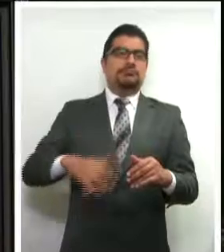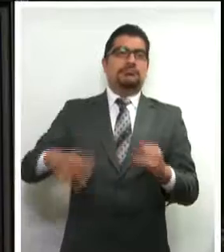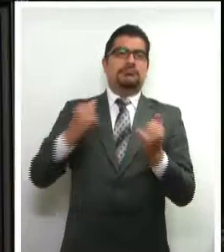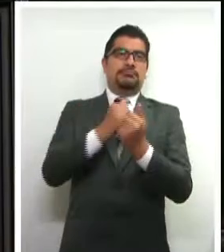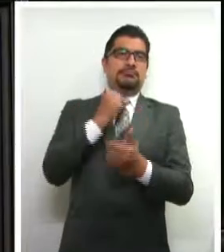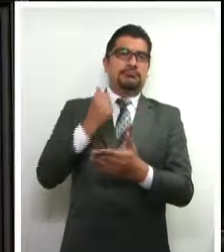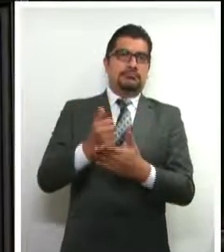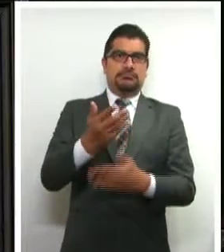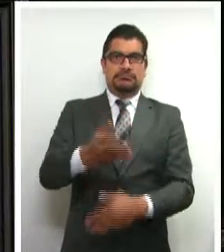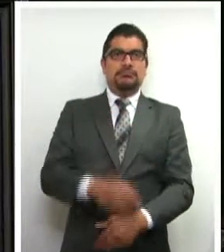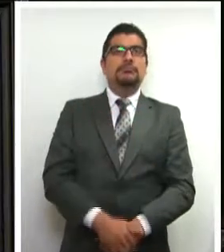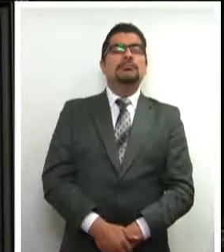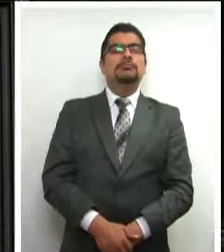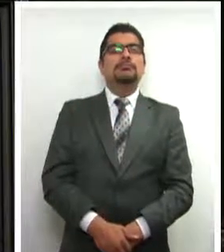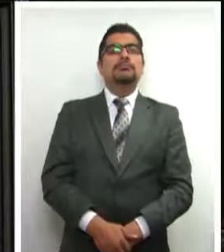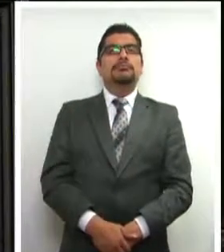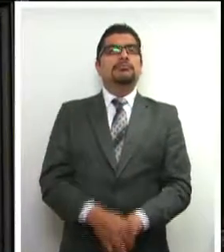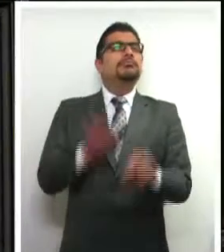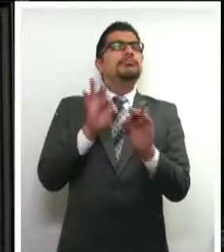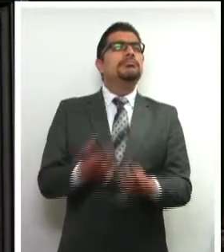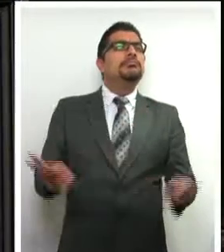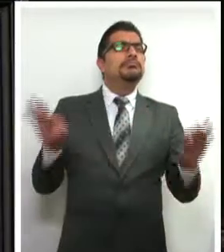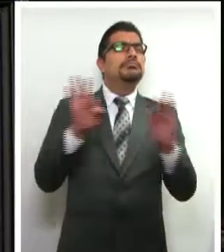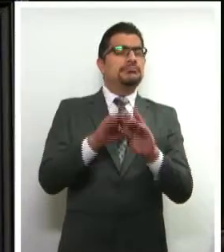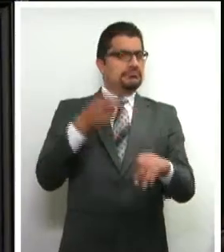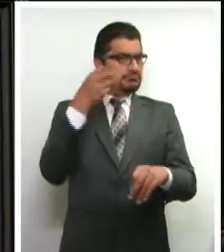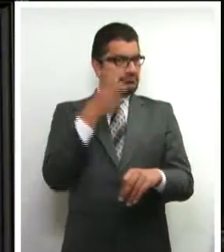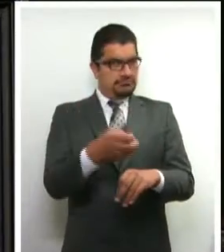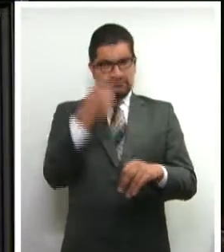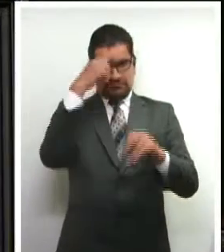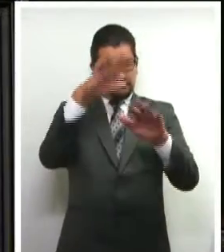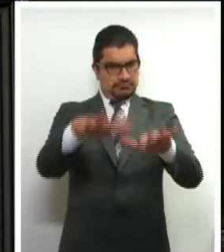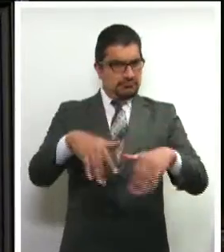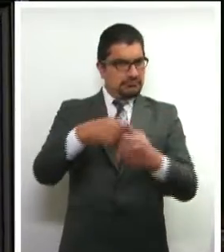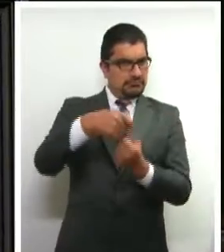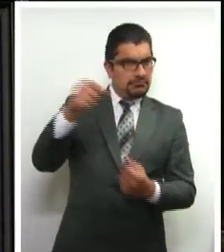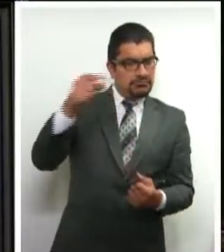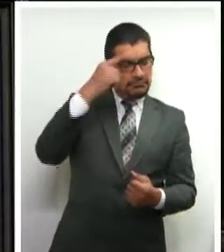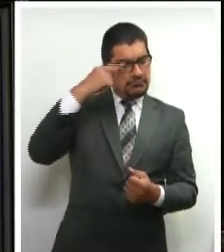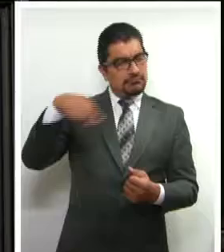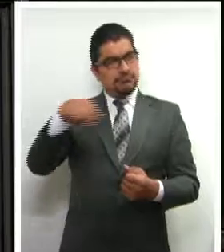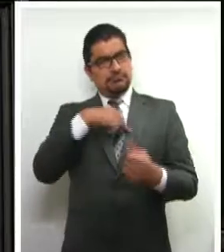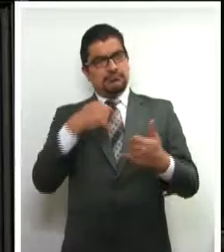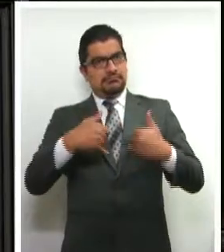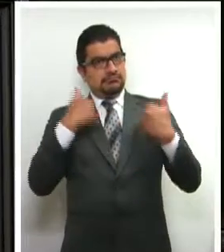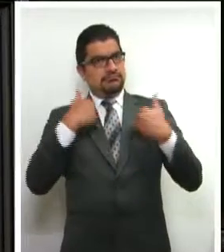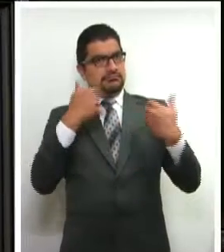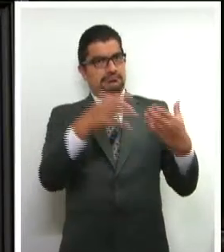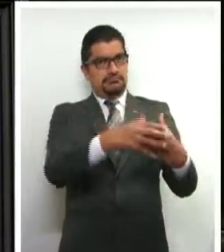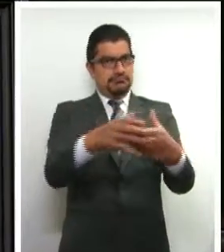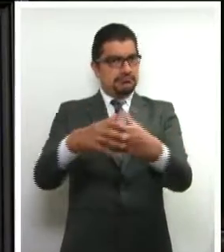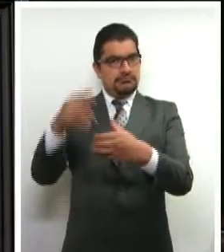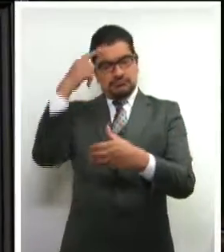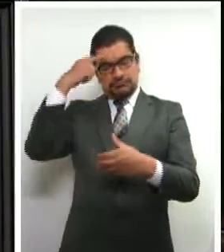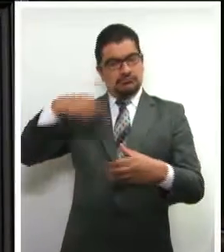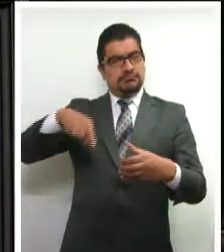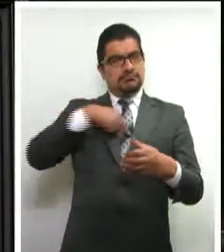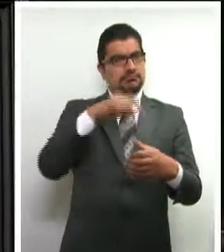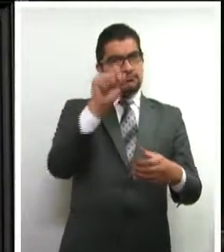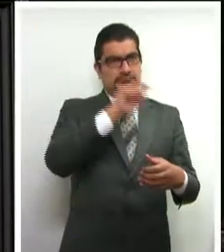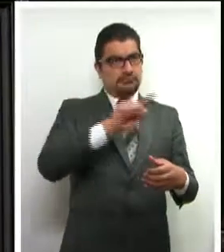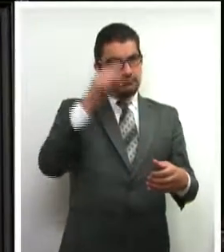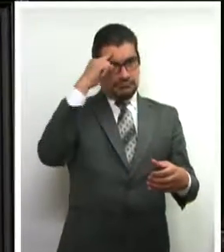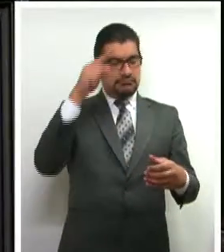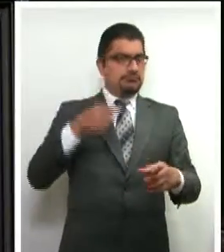ciudad. ¿Cuál es la relevancia de que este constituyente reconozca a las juventudes en políticas de